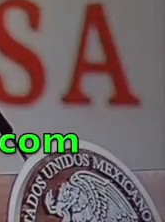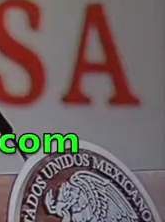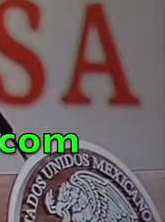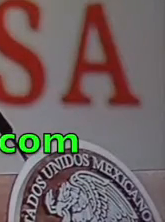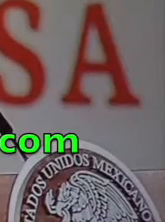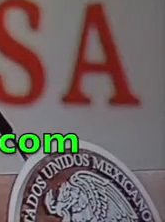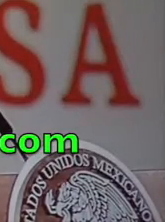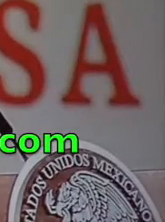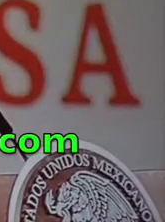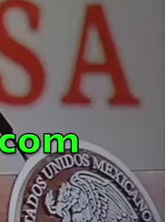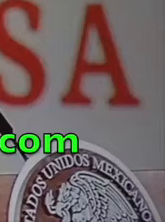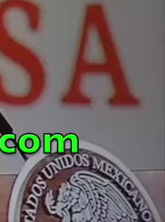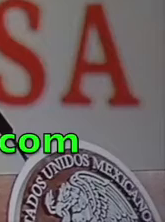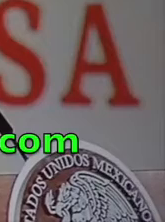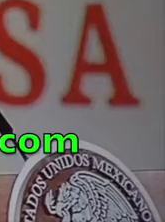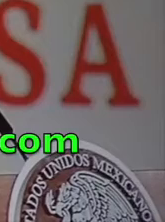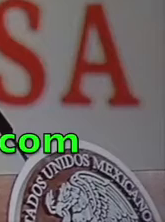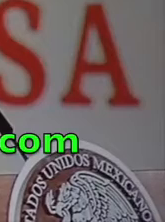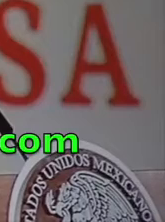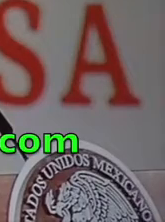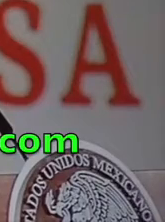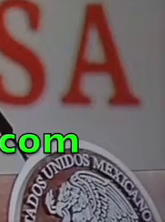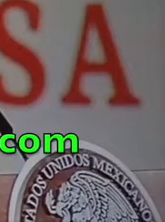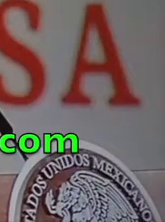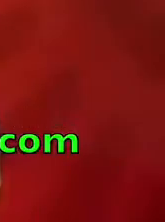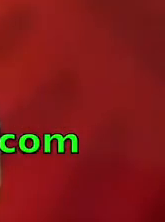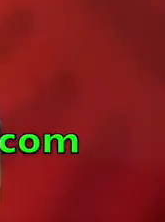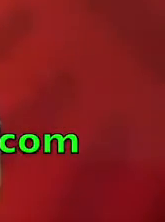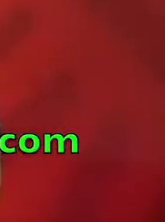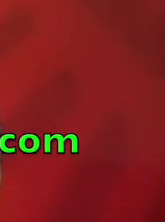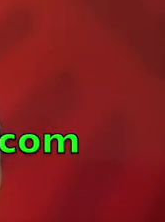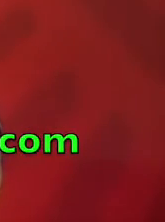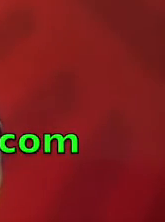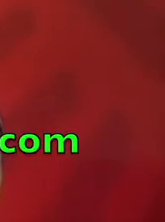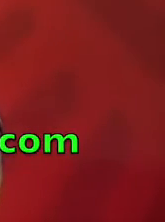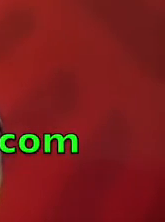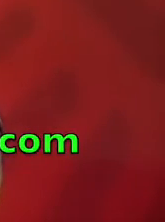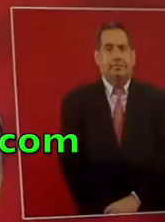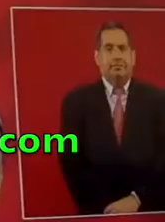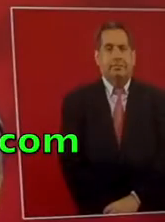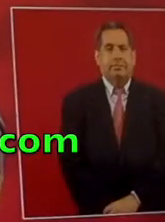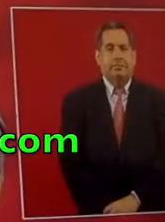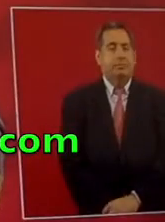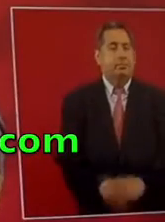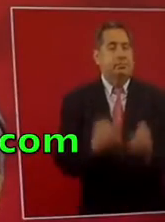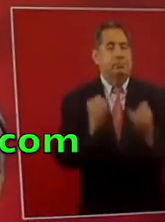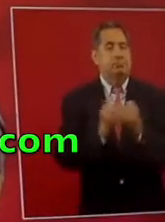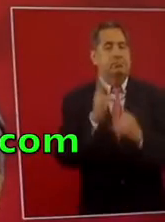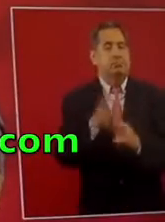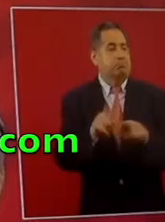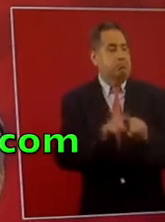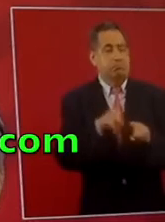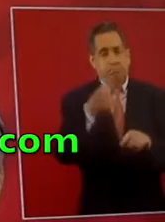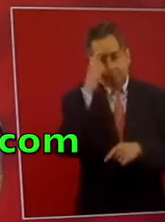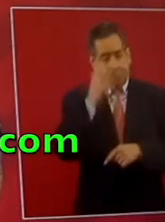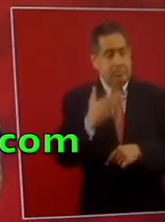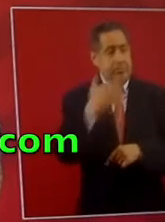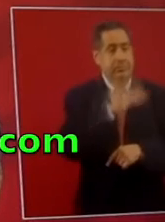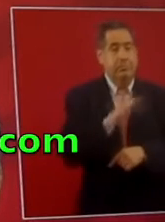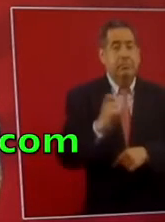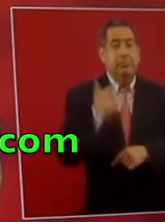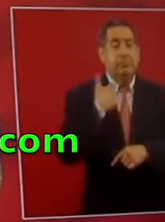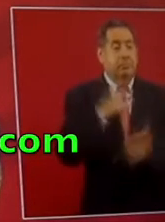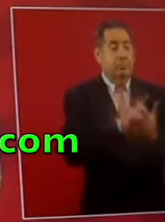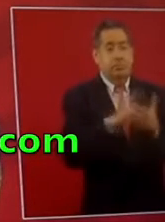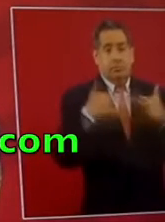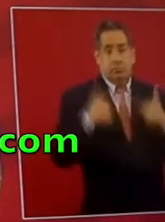tirar aceite, que es mentira, difamando a la gobernatura, acabando los programas que traemos, y si fueran así, si no dejan hacer y ellos no